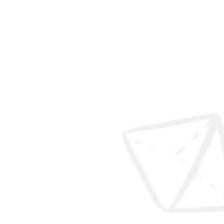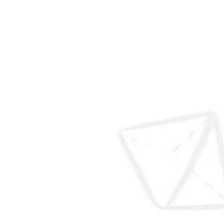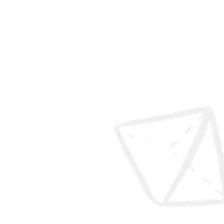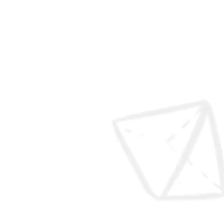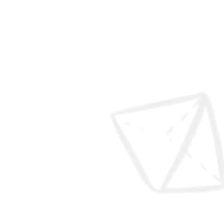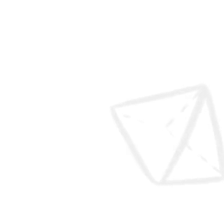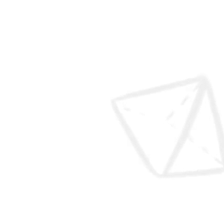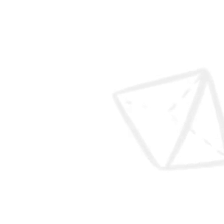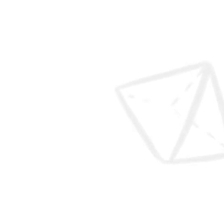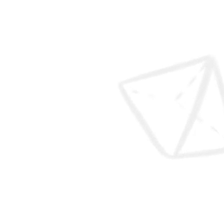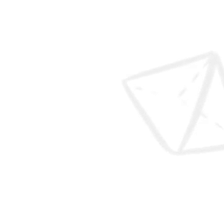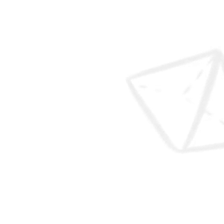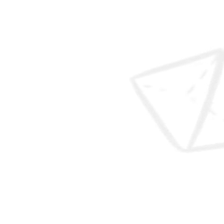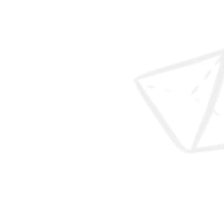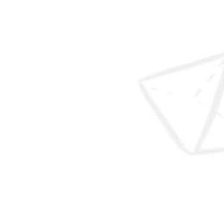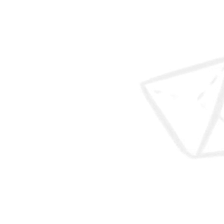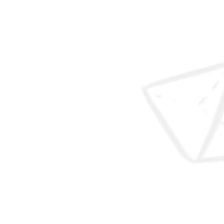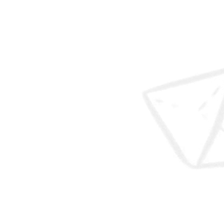y